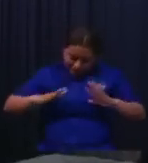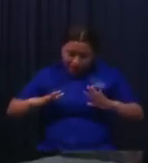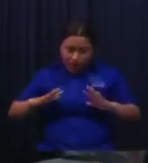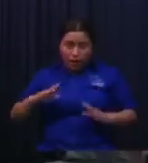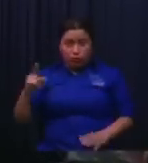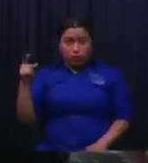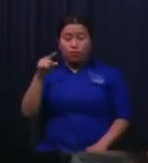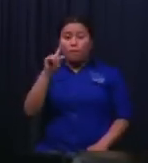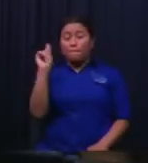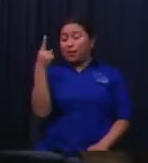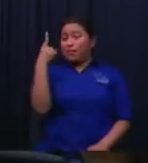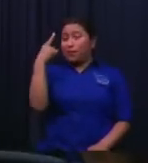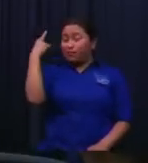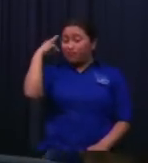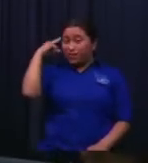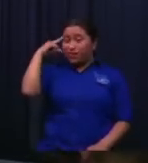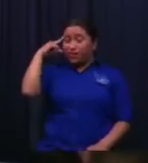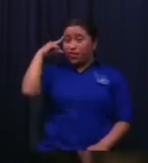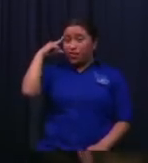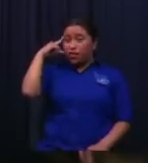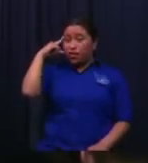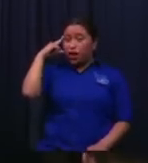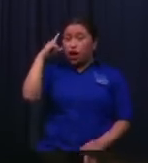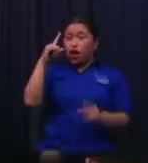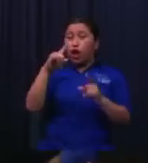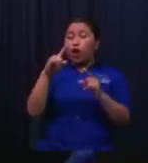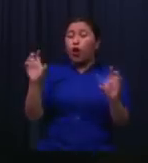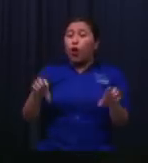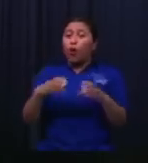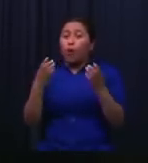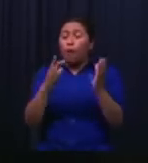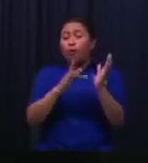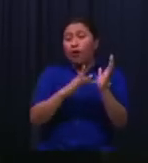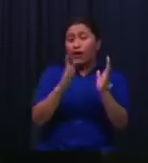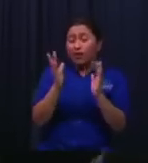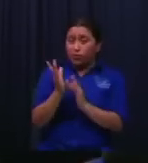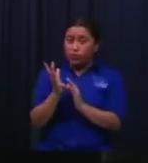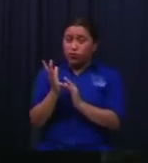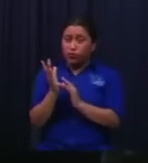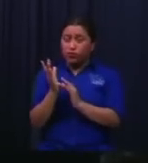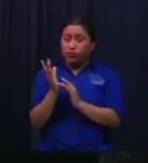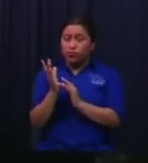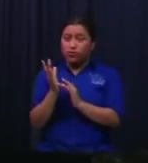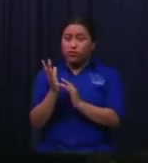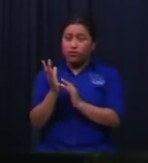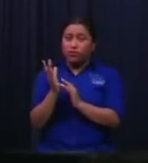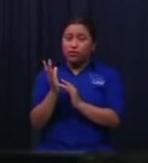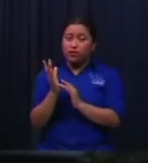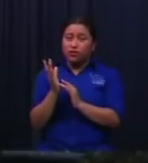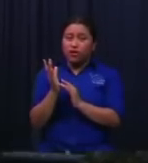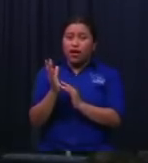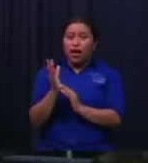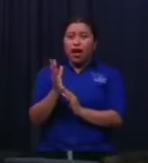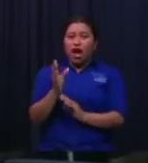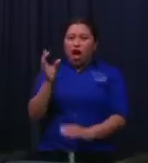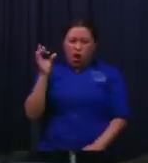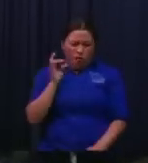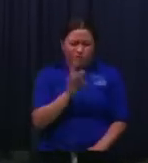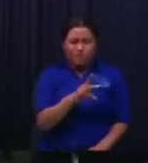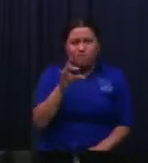sufrió por nosotros, por ti, por mí, por los que nos escuchan, por los que nos ven,